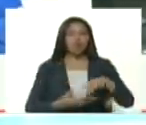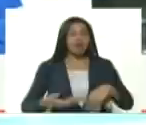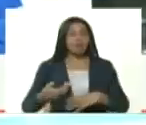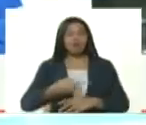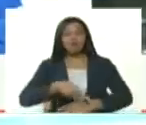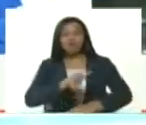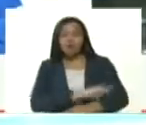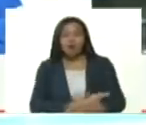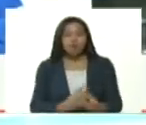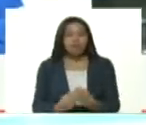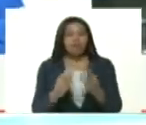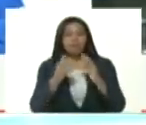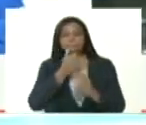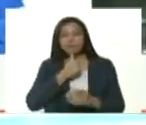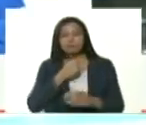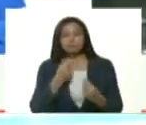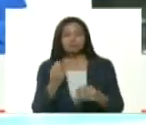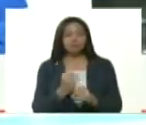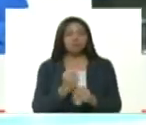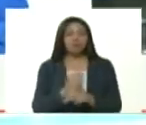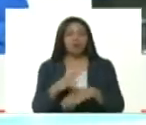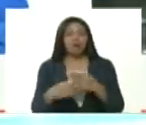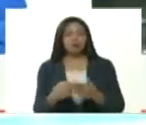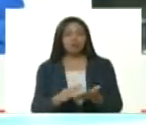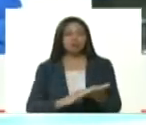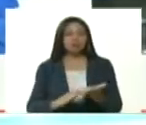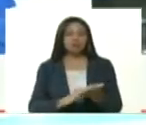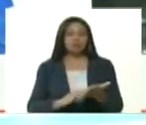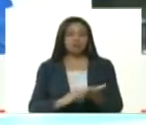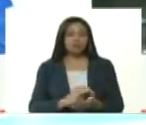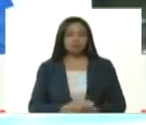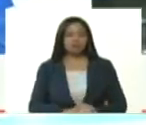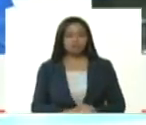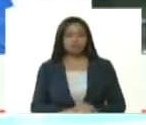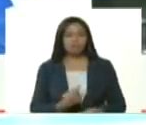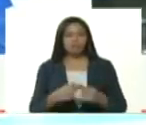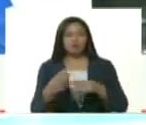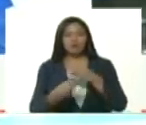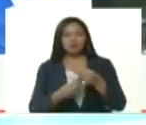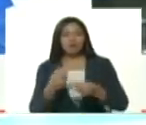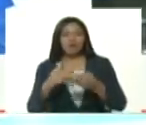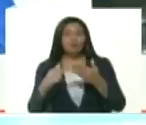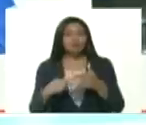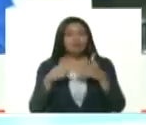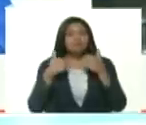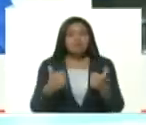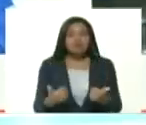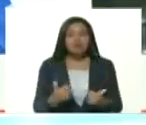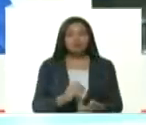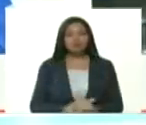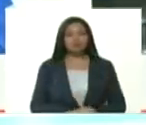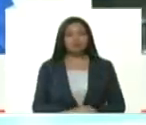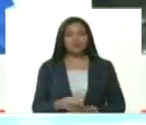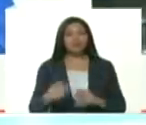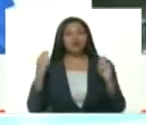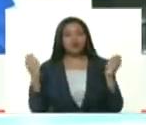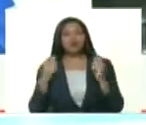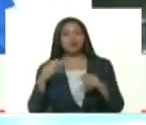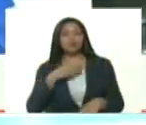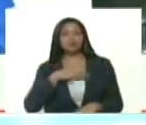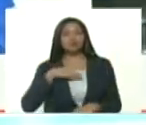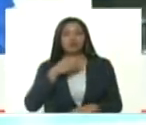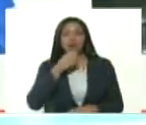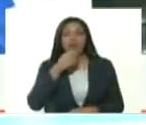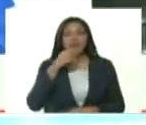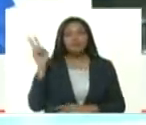mucha paciencia, trabajo hasta que se solucione. Pero hacer las cosas bien. Y en esta jornada de la misión Venezuela